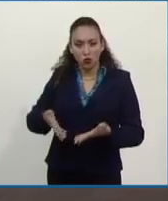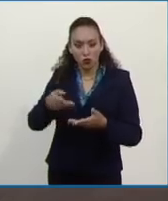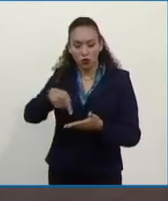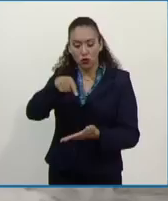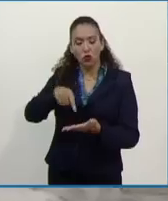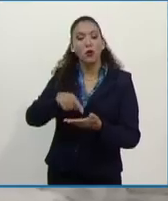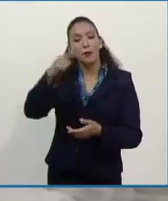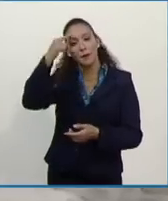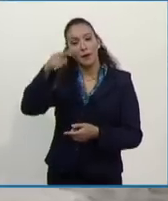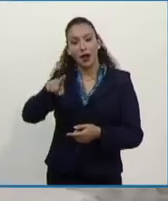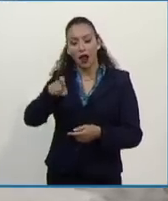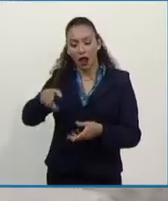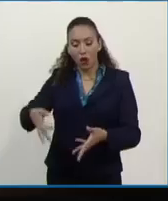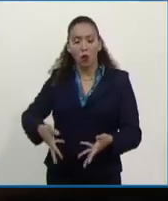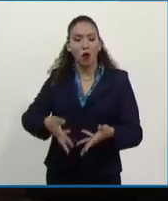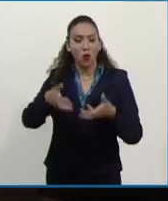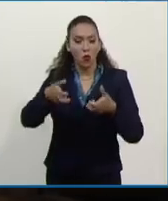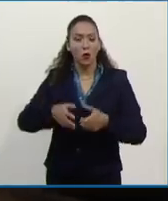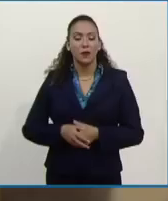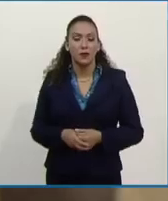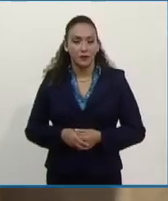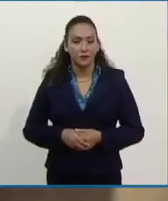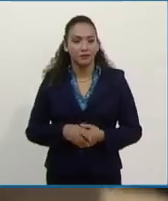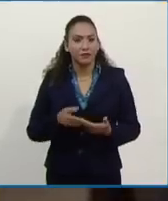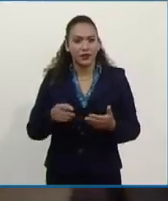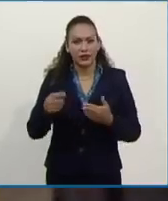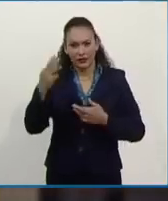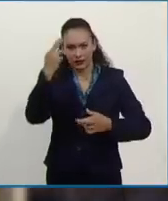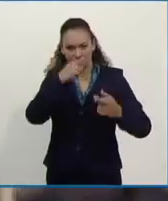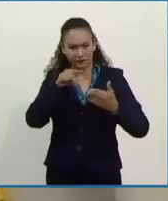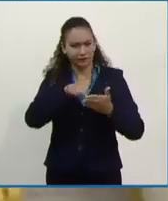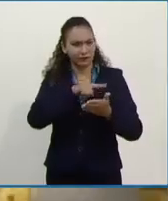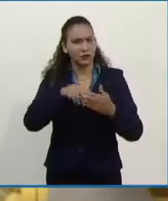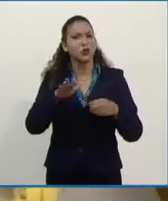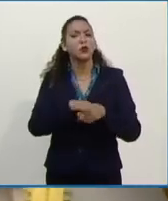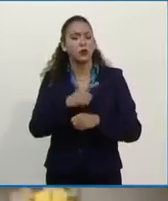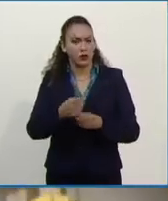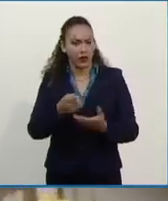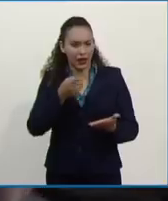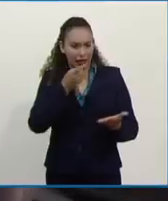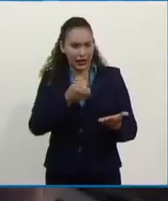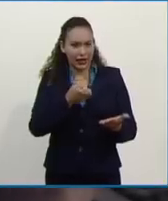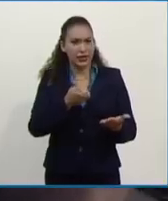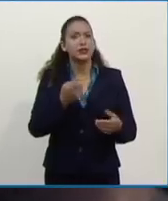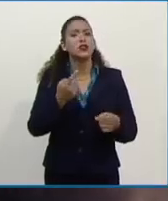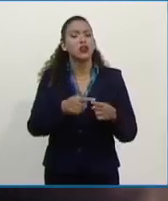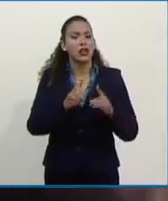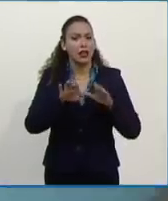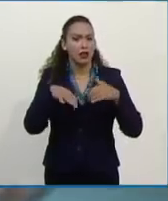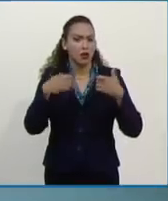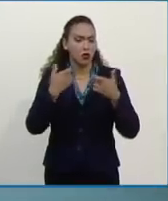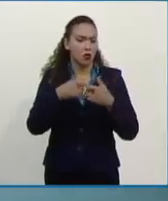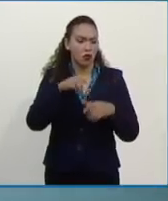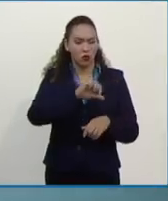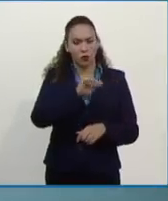en ese municipio. Las invalidó, pues determinó que invadían competencias del Congreso de la Unión.